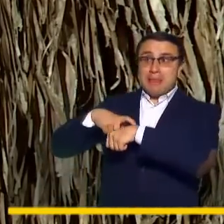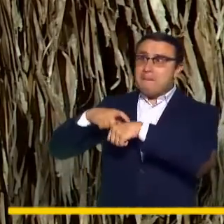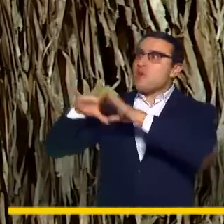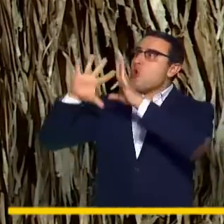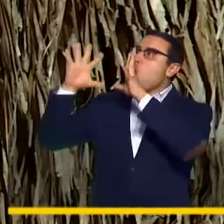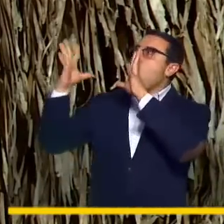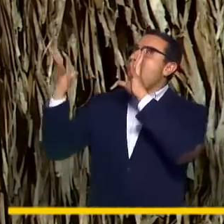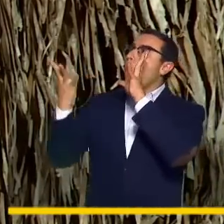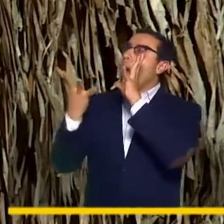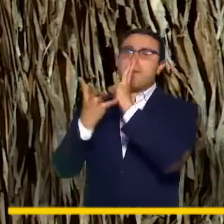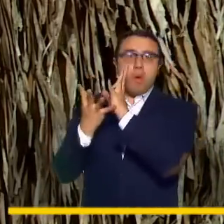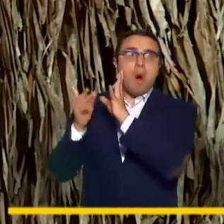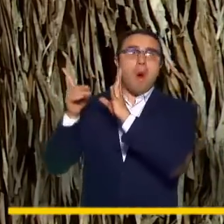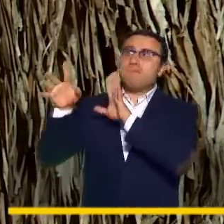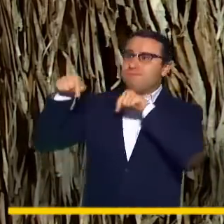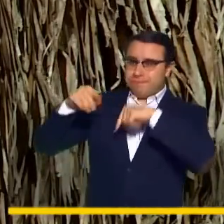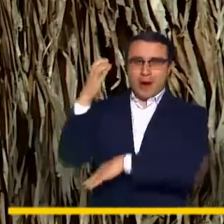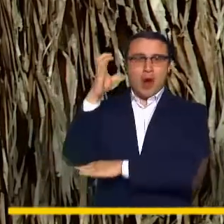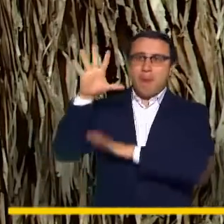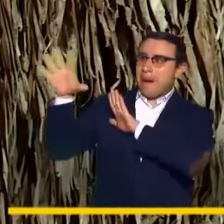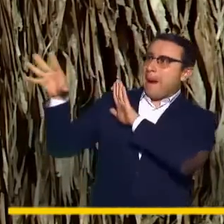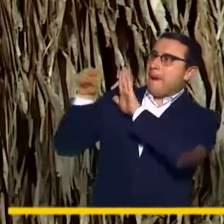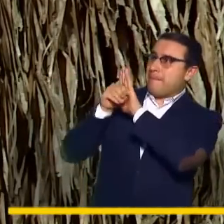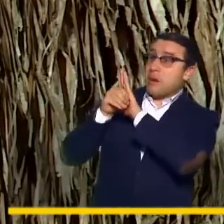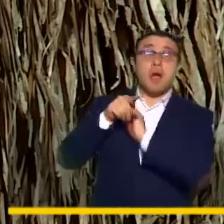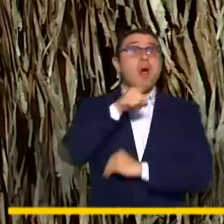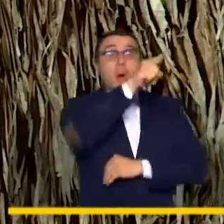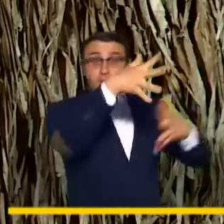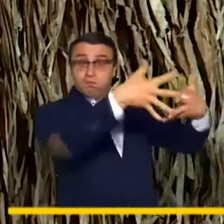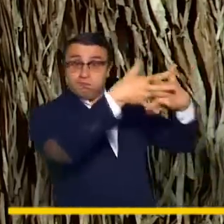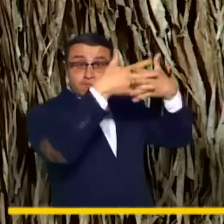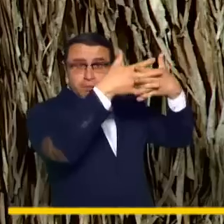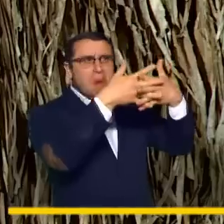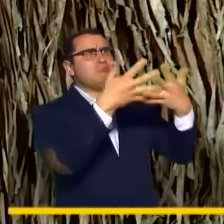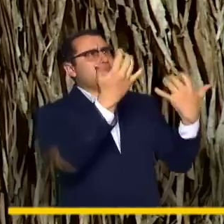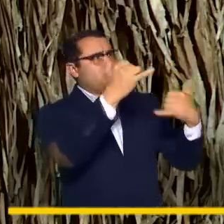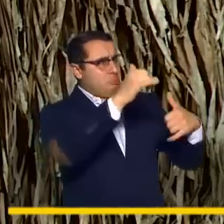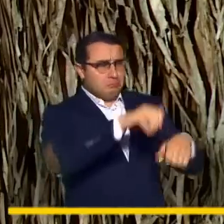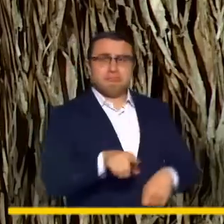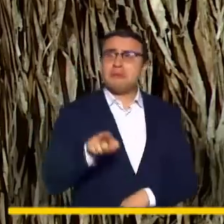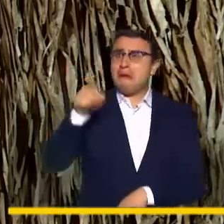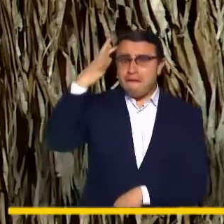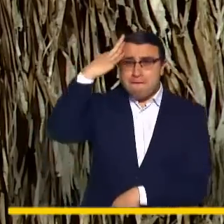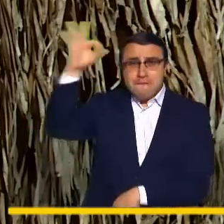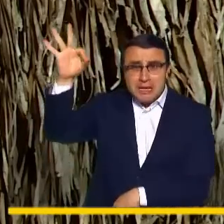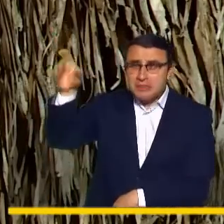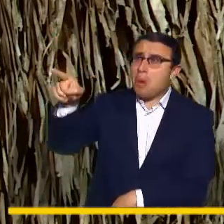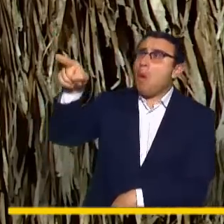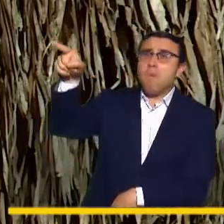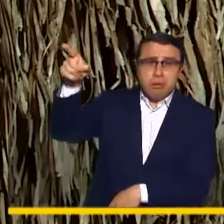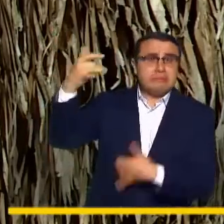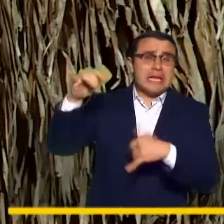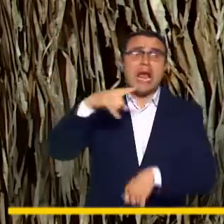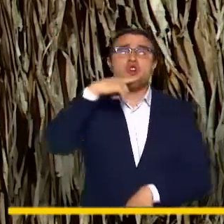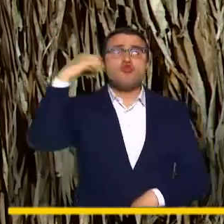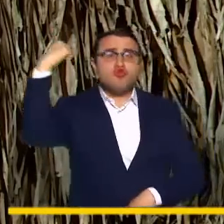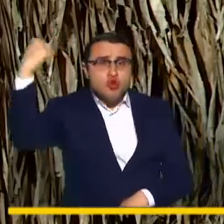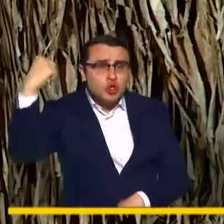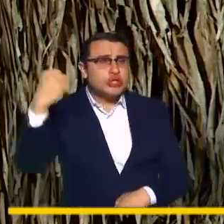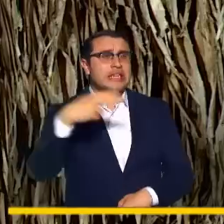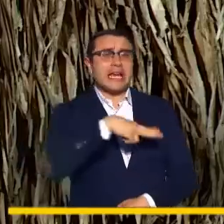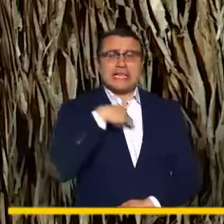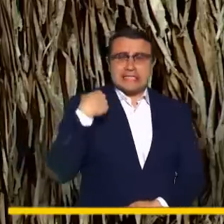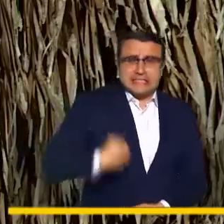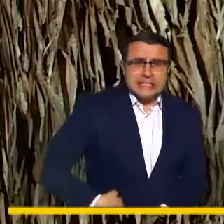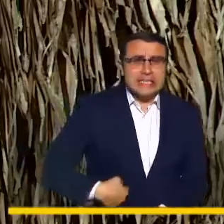se ha dicho lo mismo, así es en Estados Unidos, así es en Francia, así es en Rusia, así es en